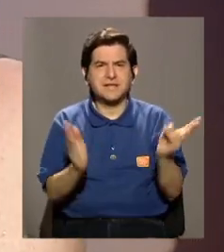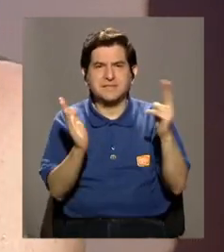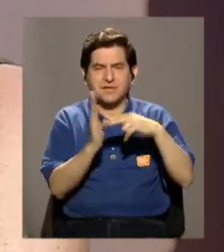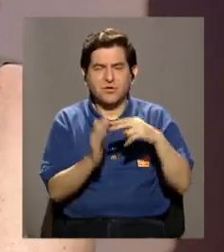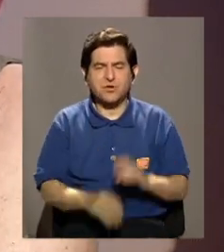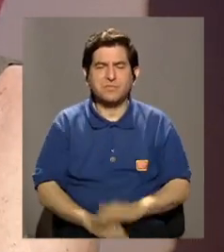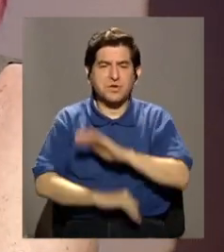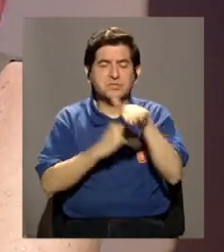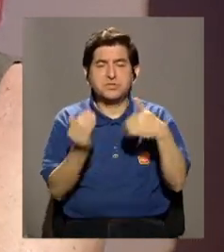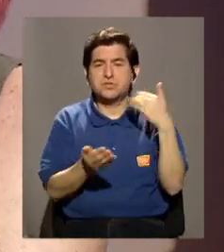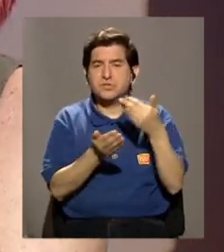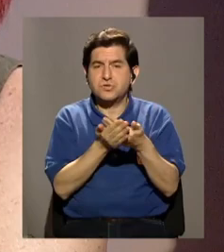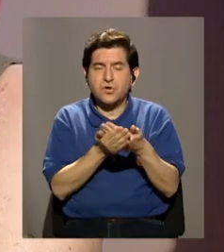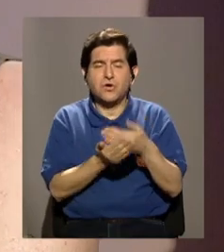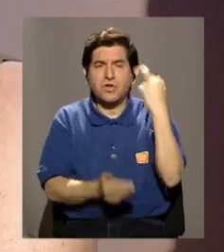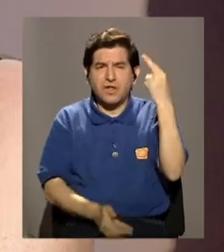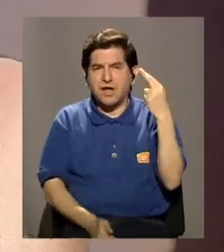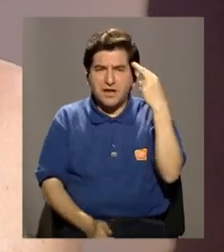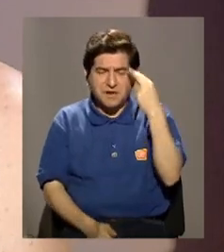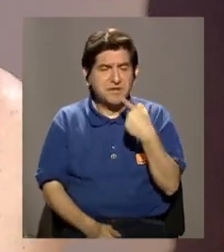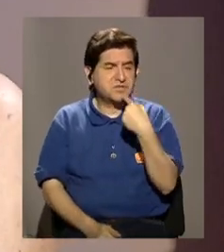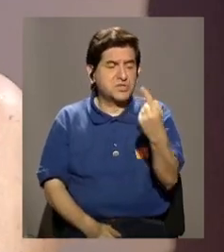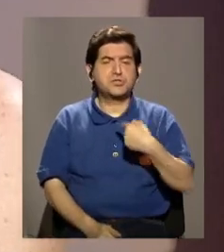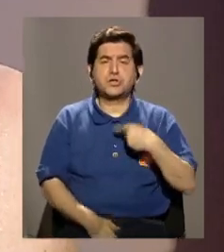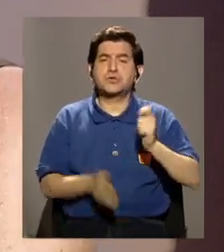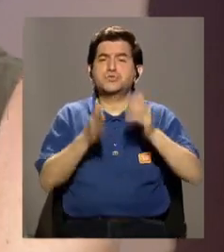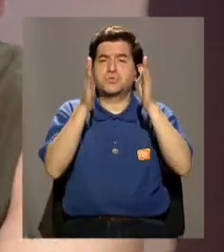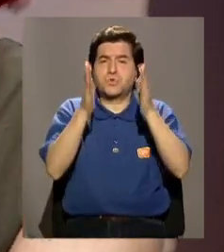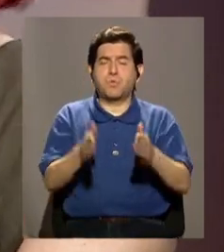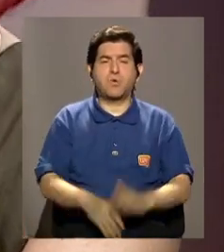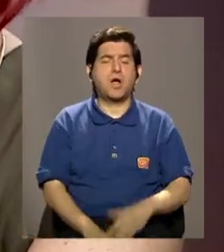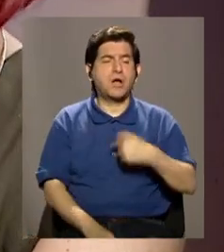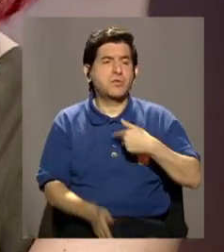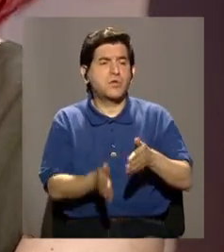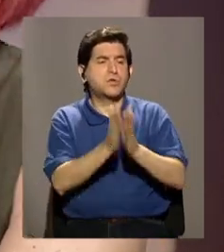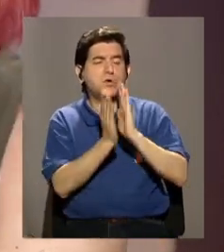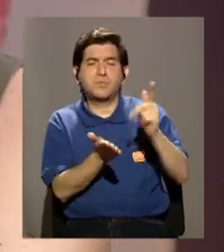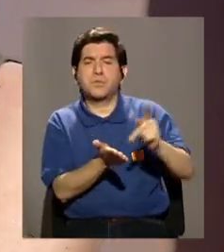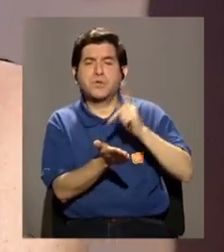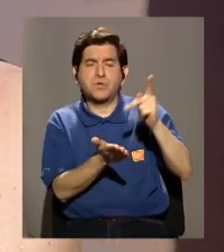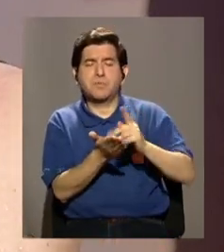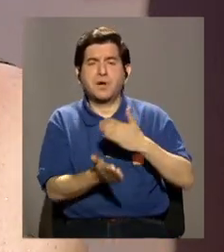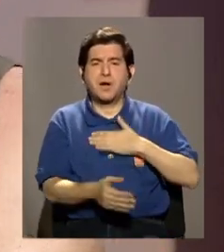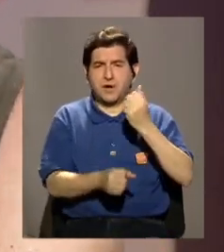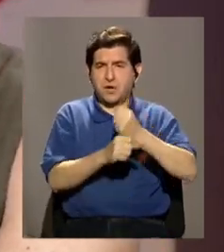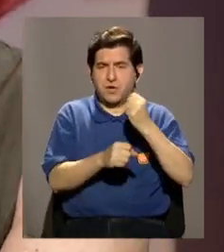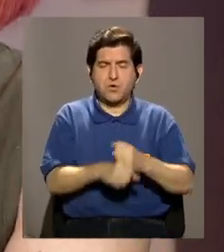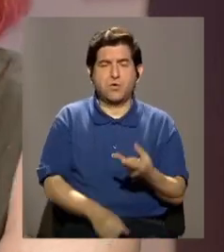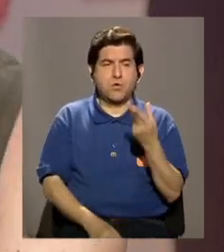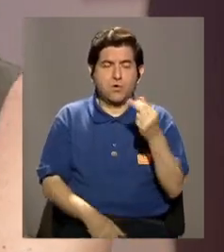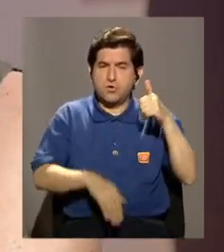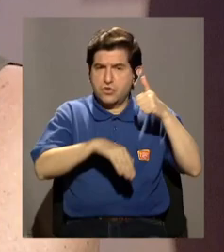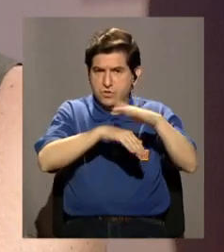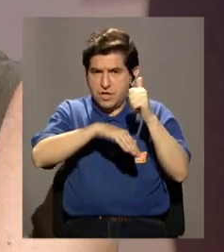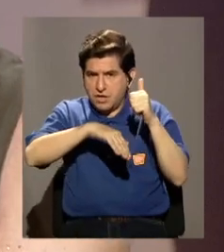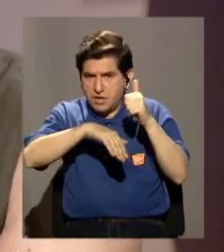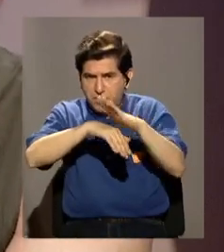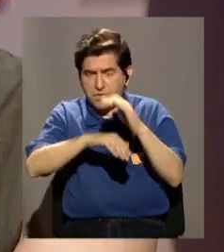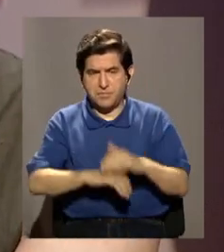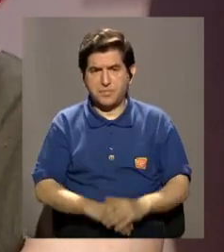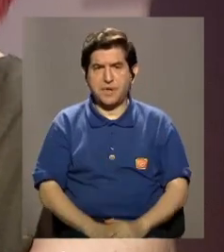justificación de que esté yo soy abogado yo cobro por mi trabajo los dineros girados serán